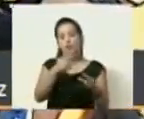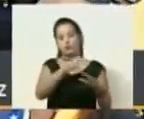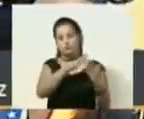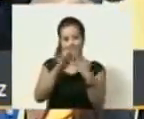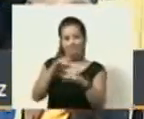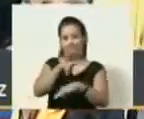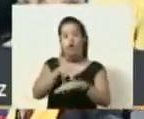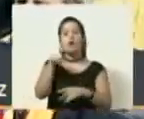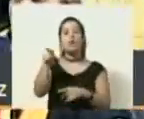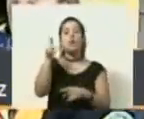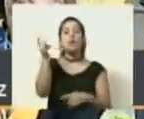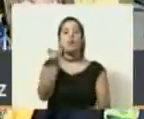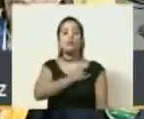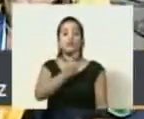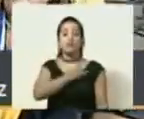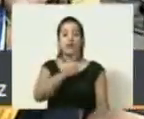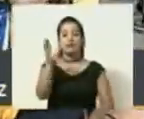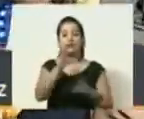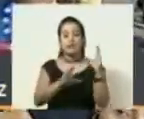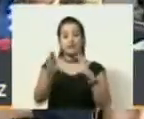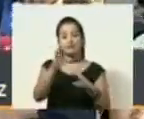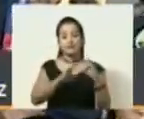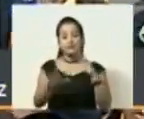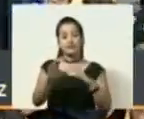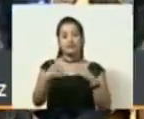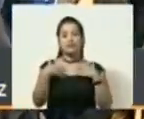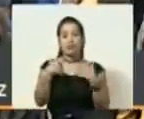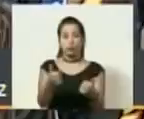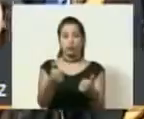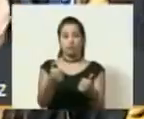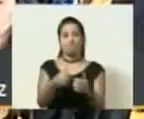la Universidad de las Ciencias de la Salud.